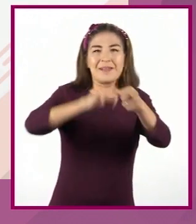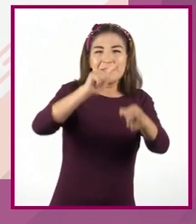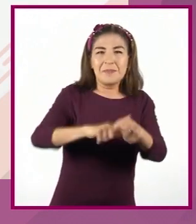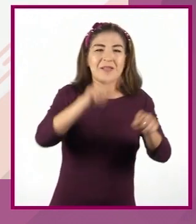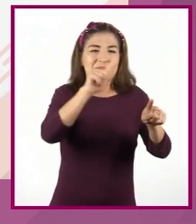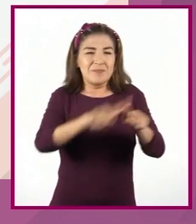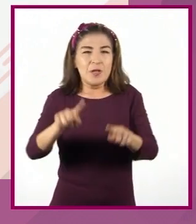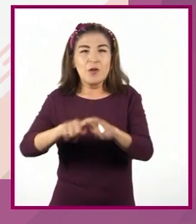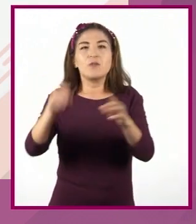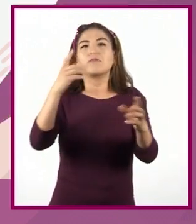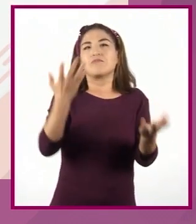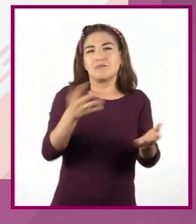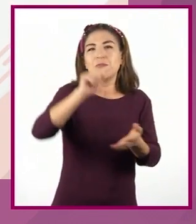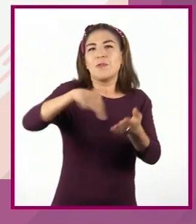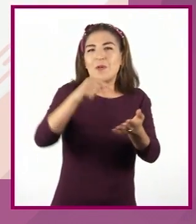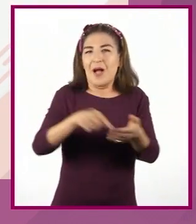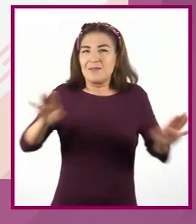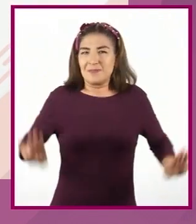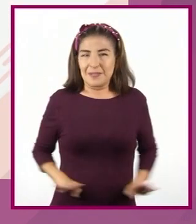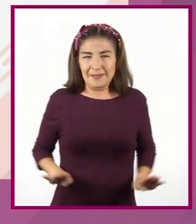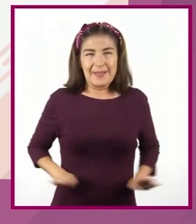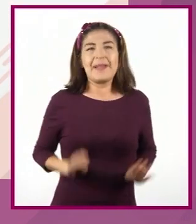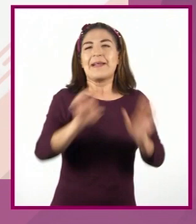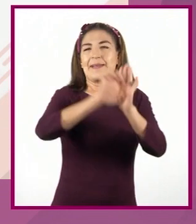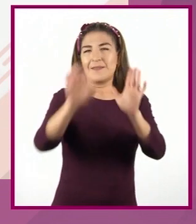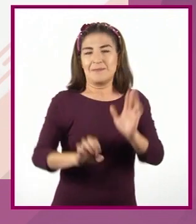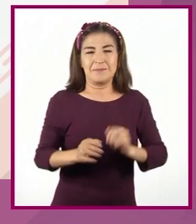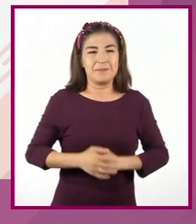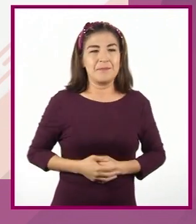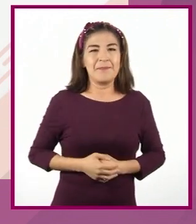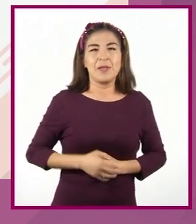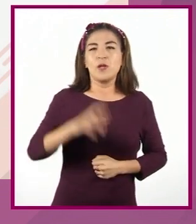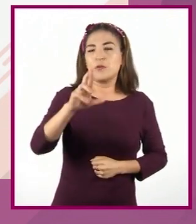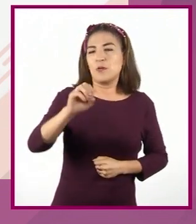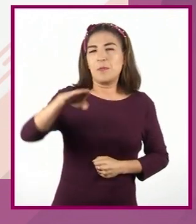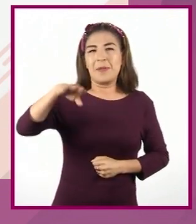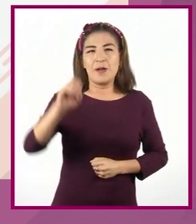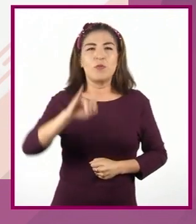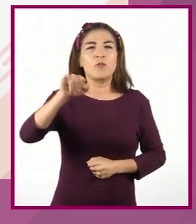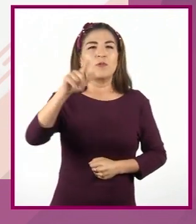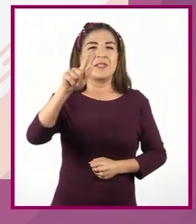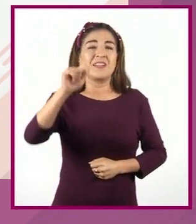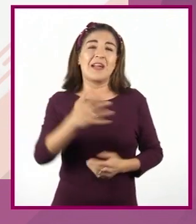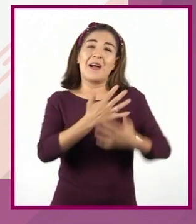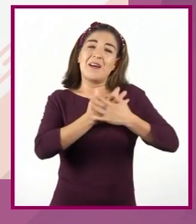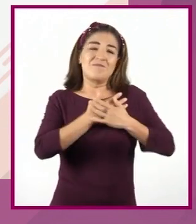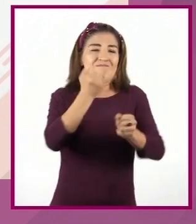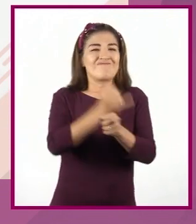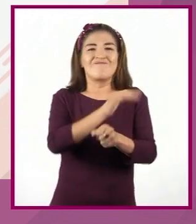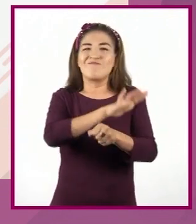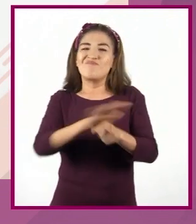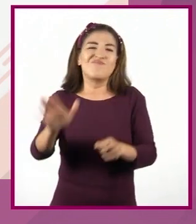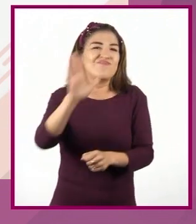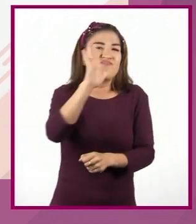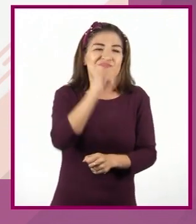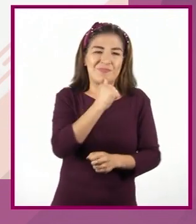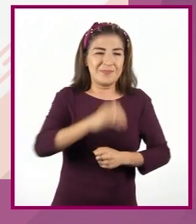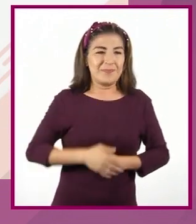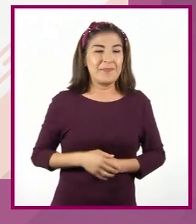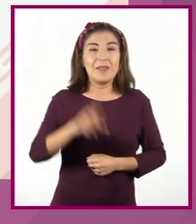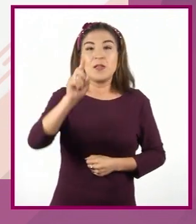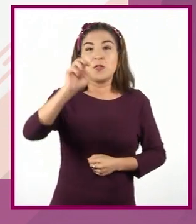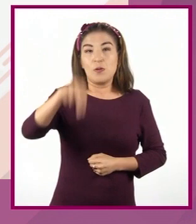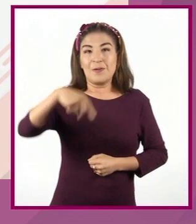o lugares y caracteres. Ejemplos: Romeo y Julieta, amor imposible y desgraciado. Don